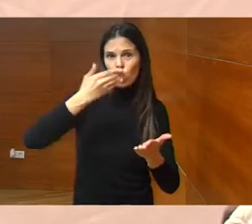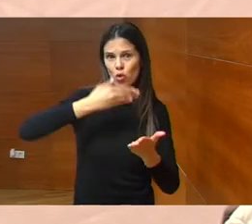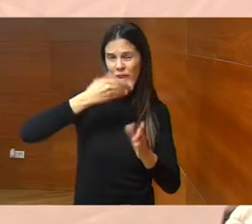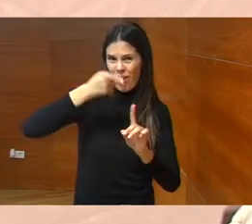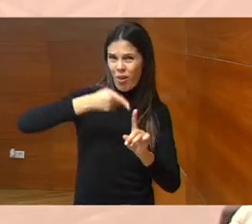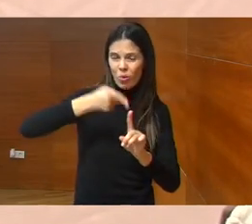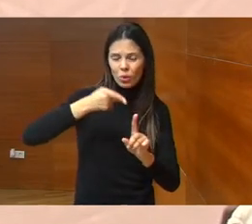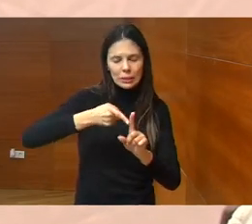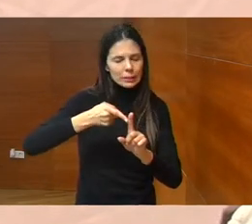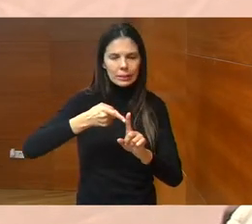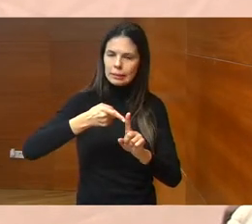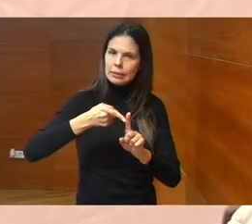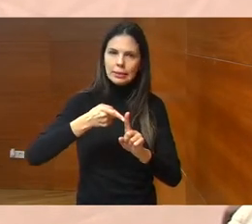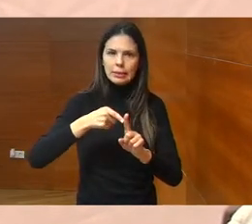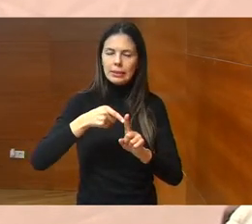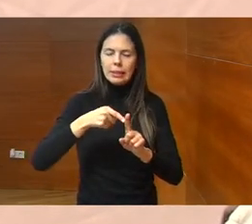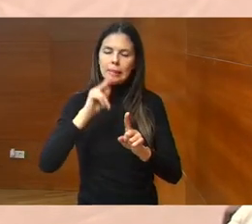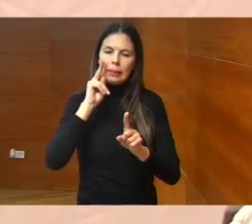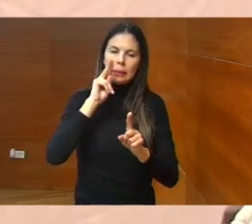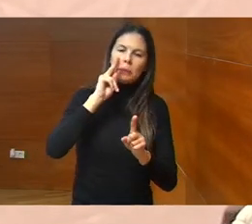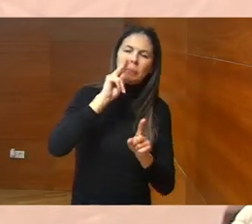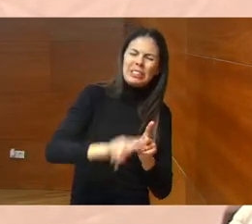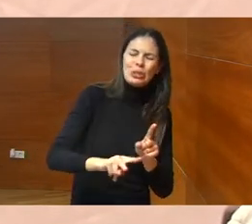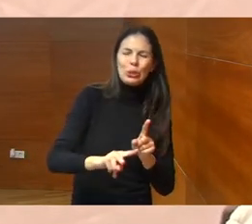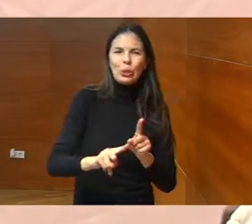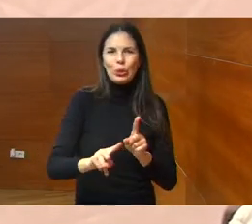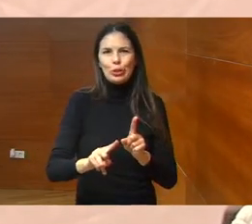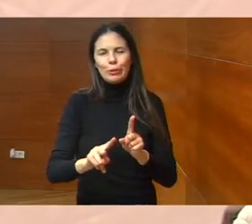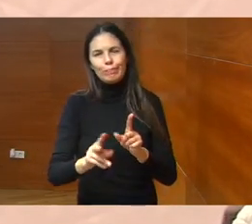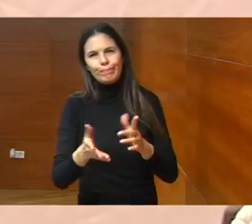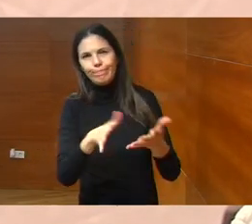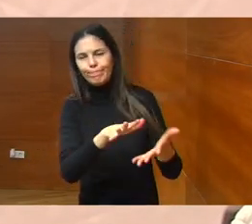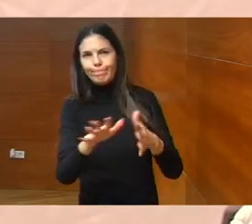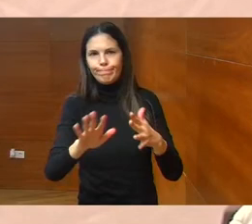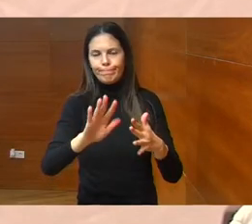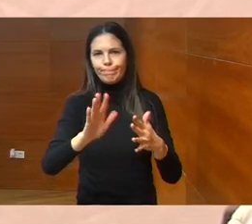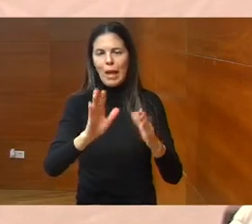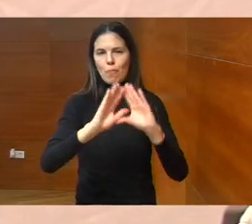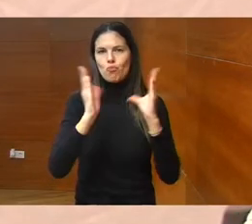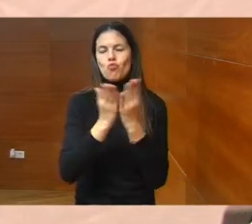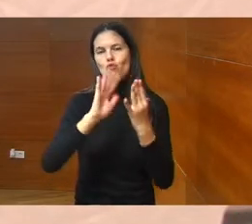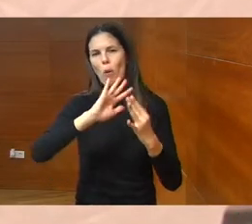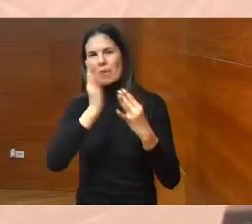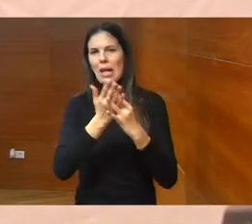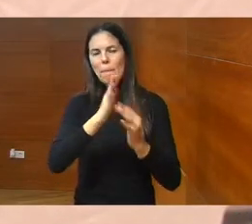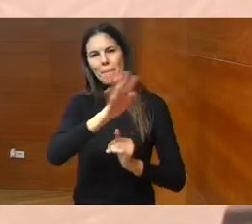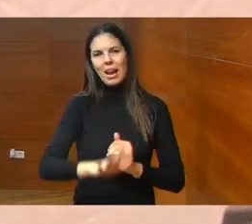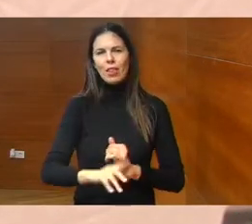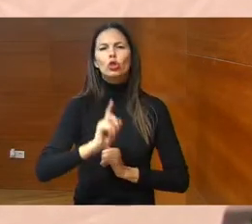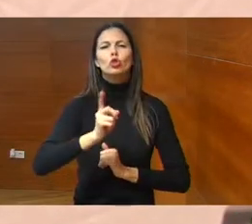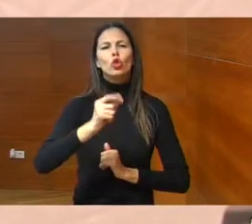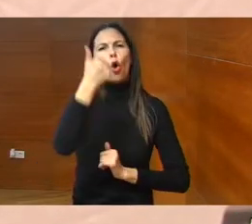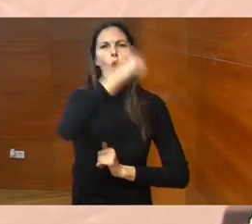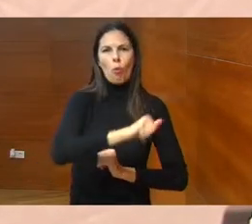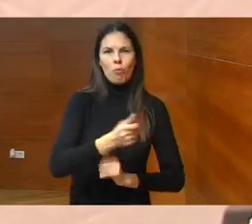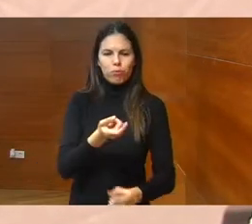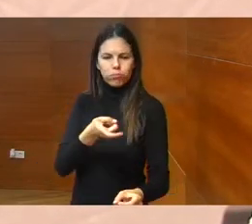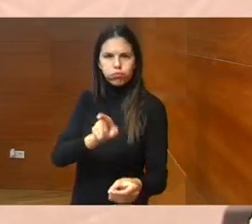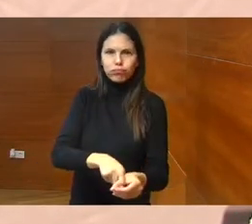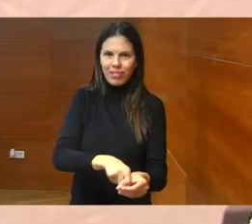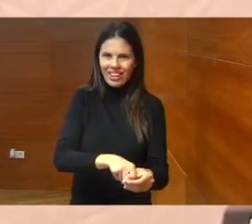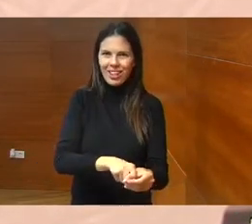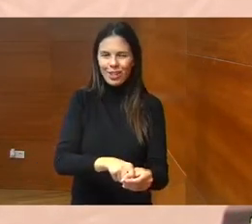Pues hay una visión sgada parcial do mundo parece que esos hombres participaron